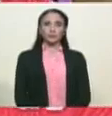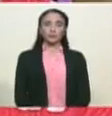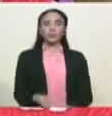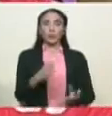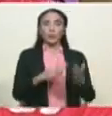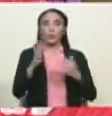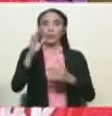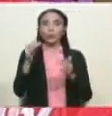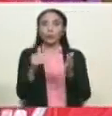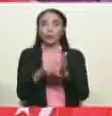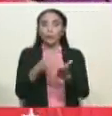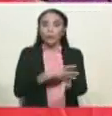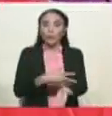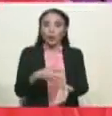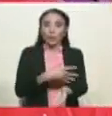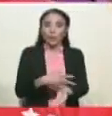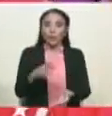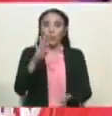4.000 millones.